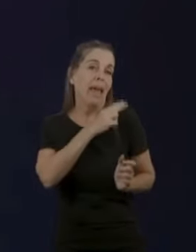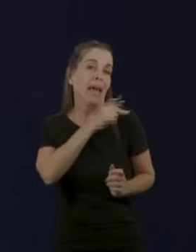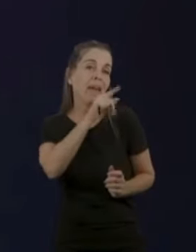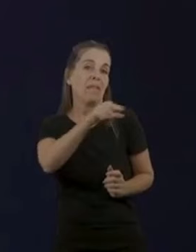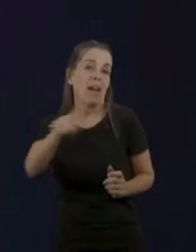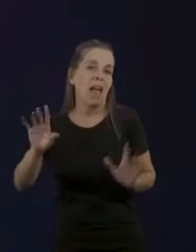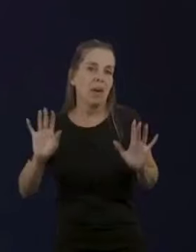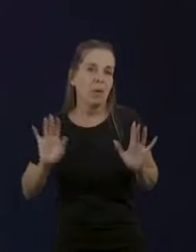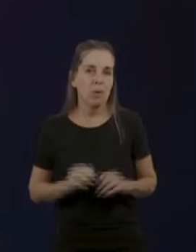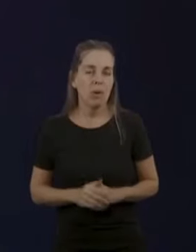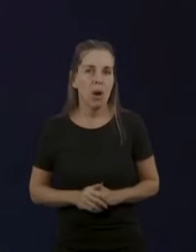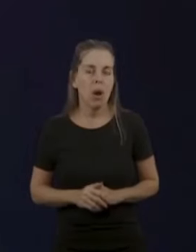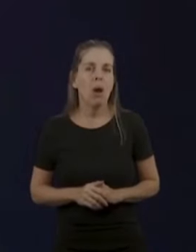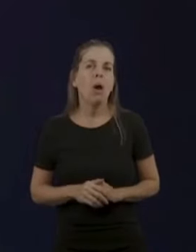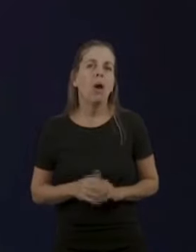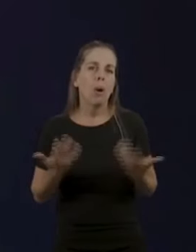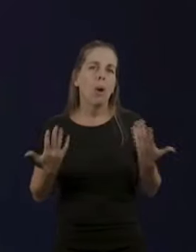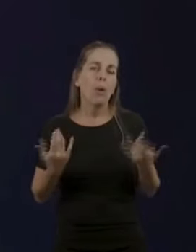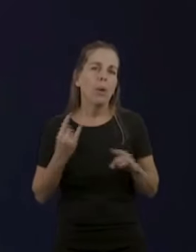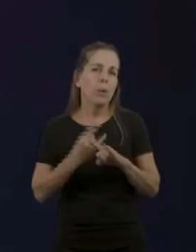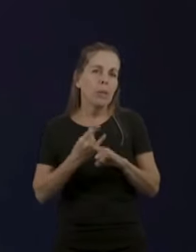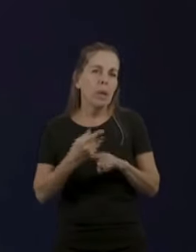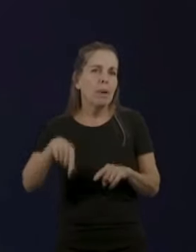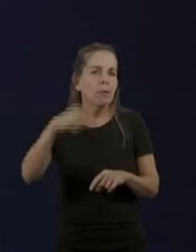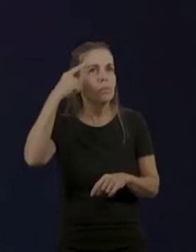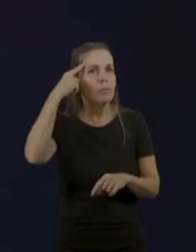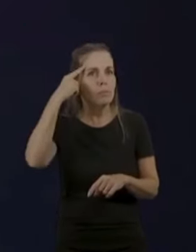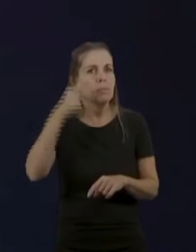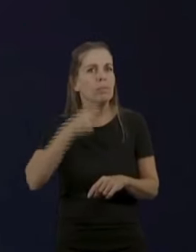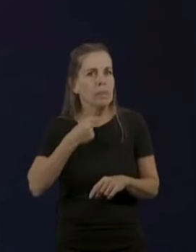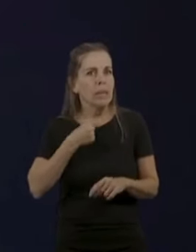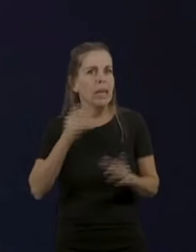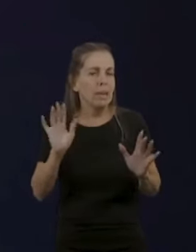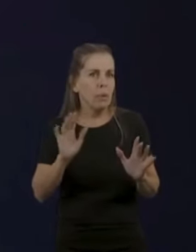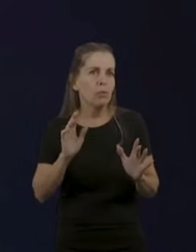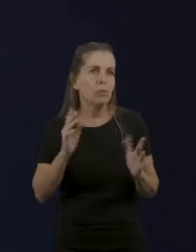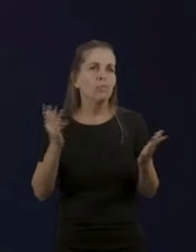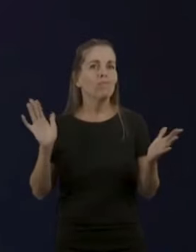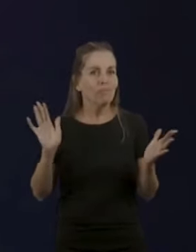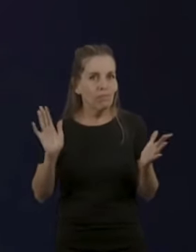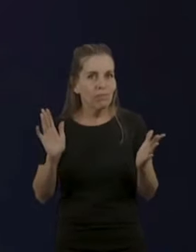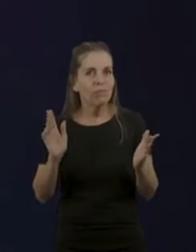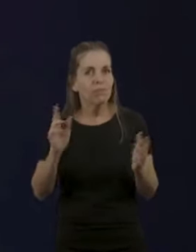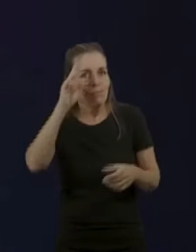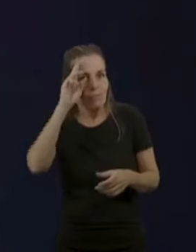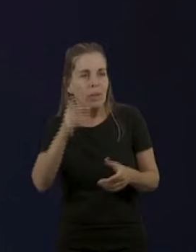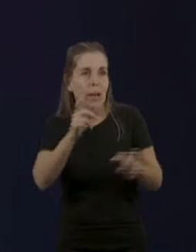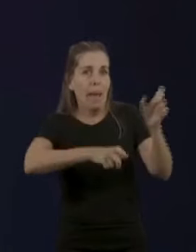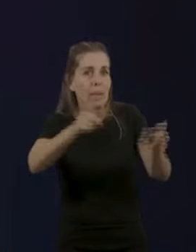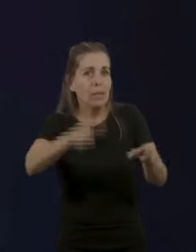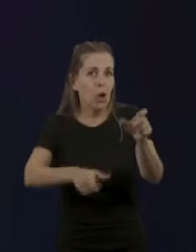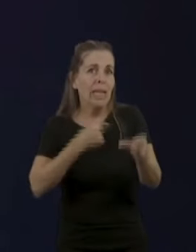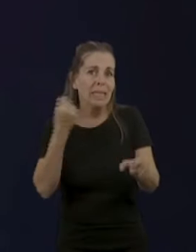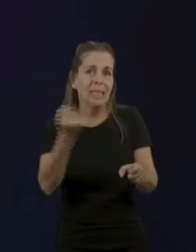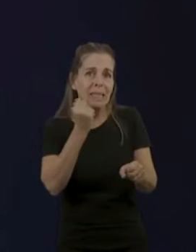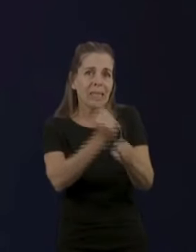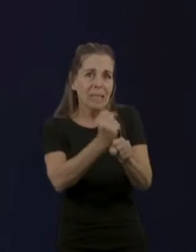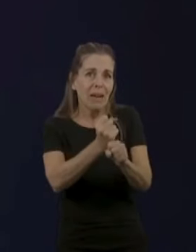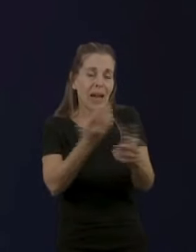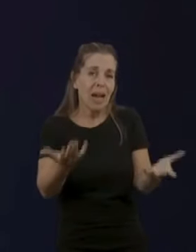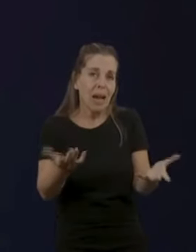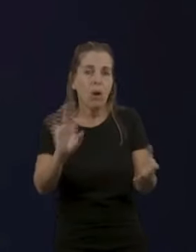vamos a a intentar que nadie pague lo que no le corresponda no así que Pero bueno